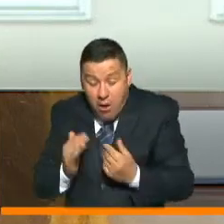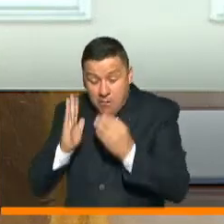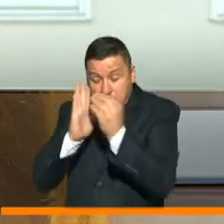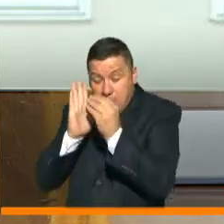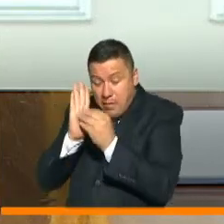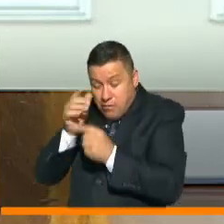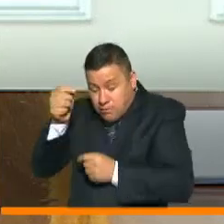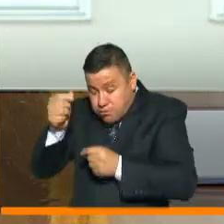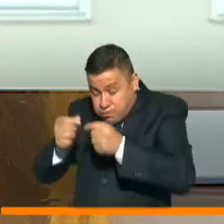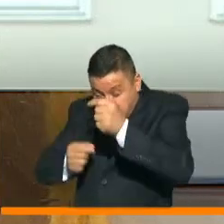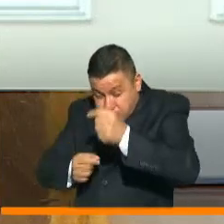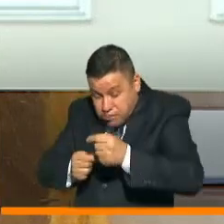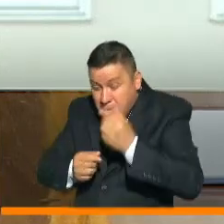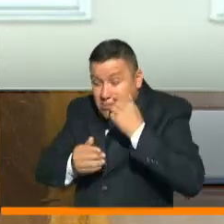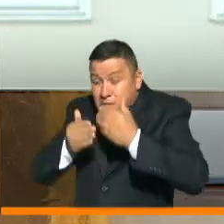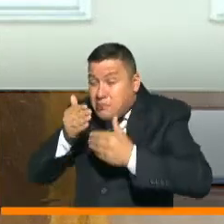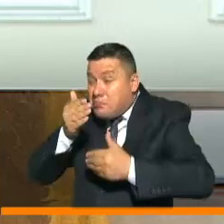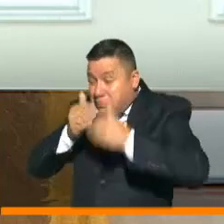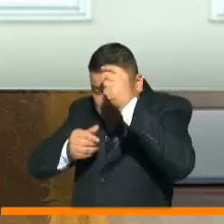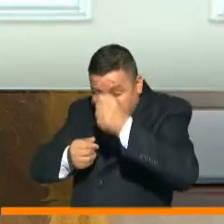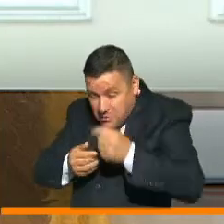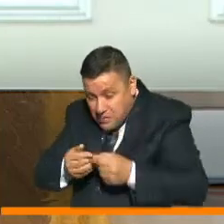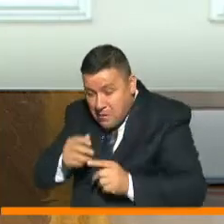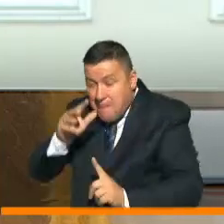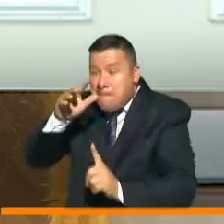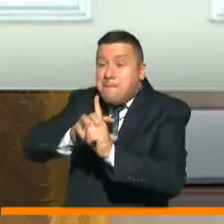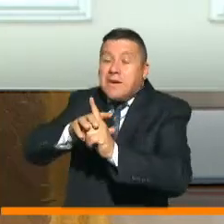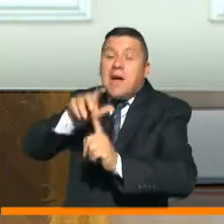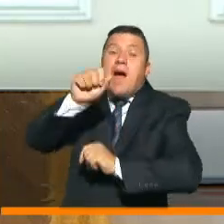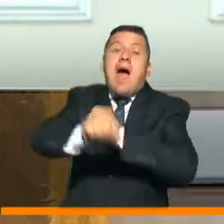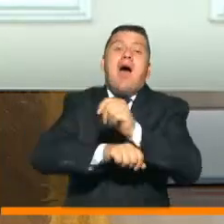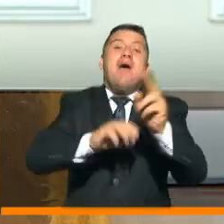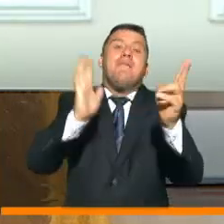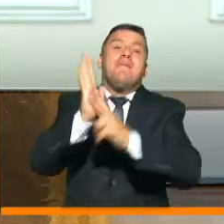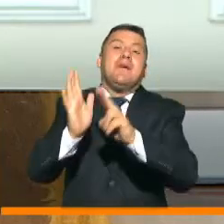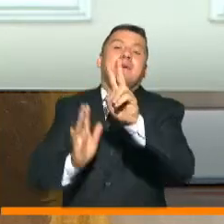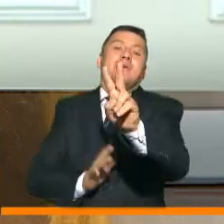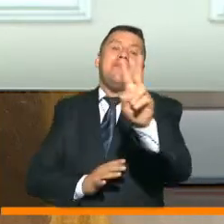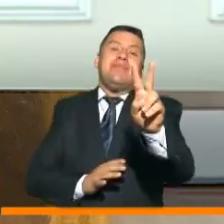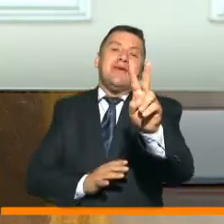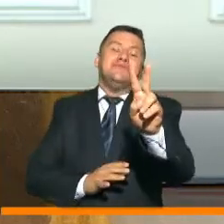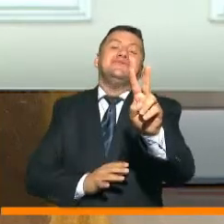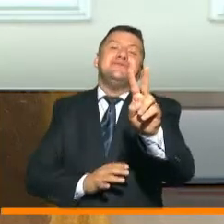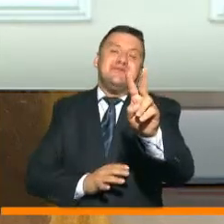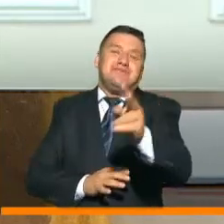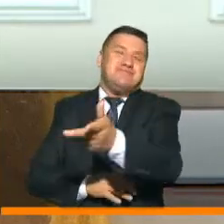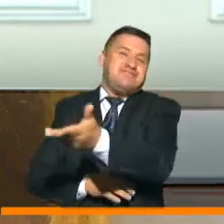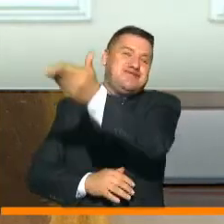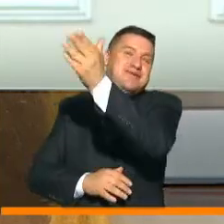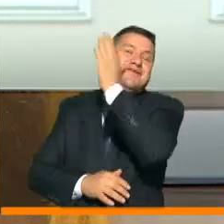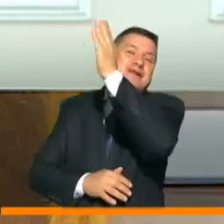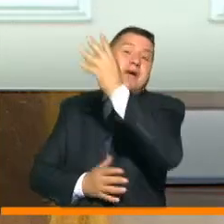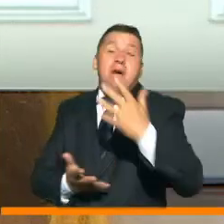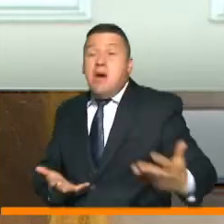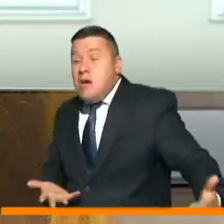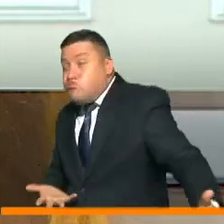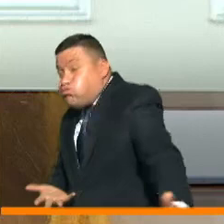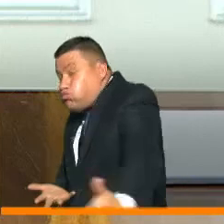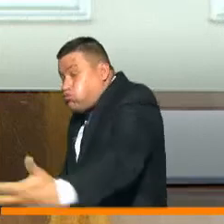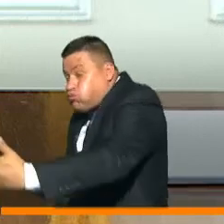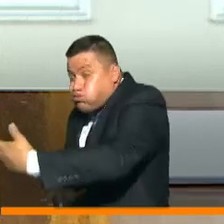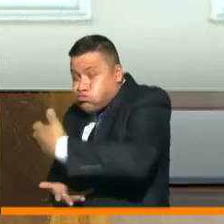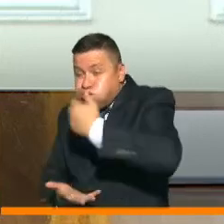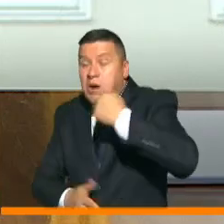carácter fiscal apenas se empezarán a originar en el año 2022 y su mayor recaudo será